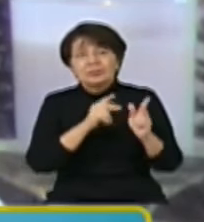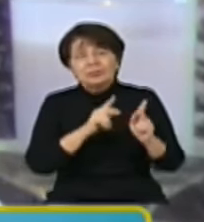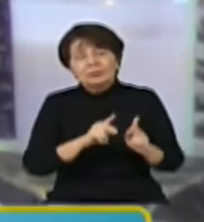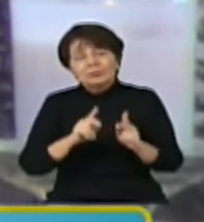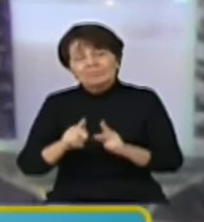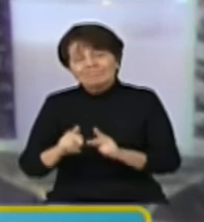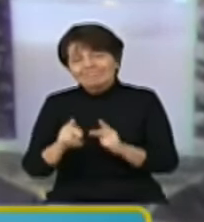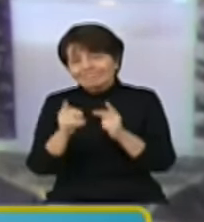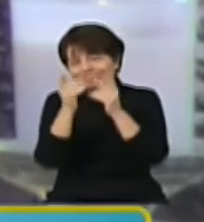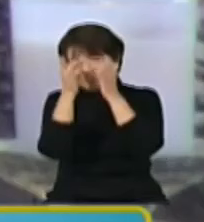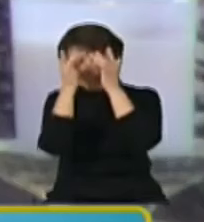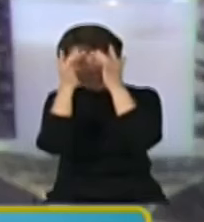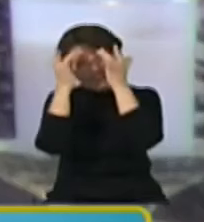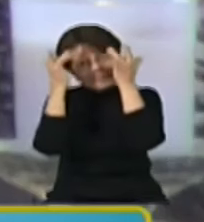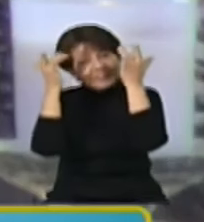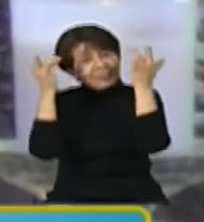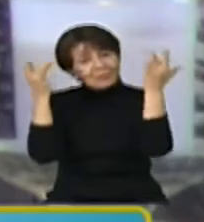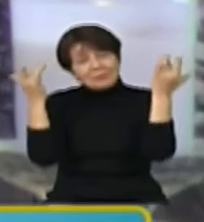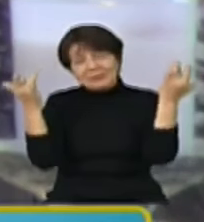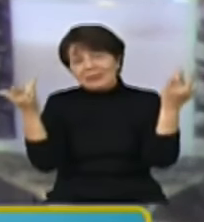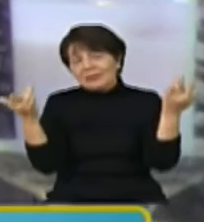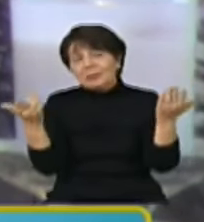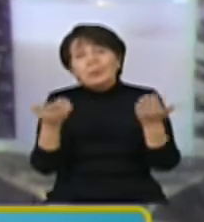han olvidado los ojos de la madre.